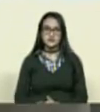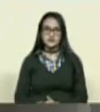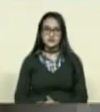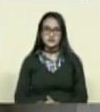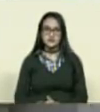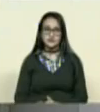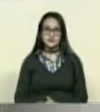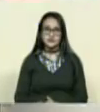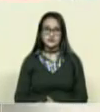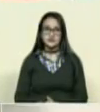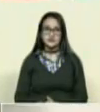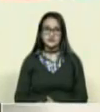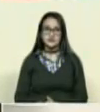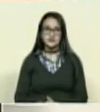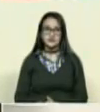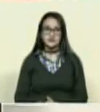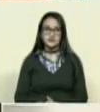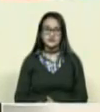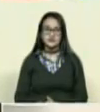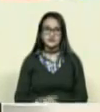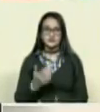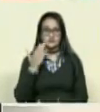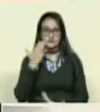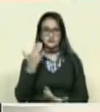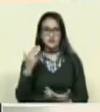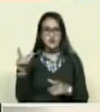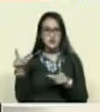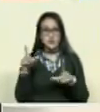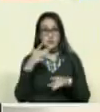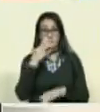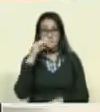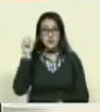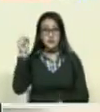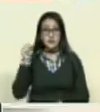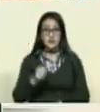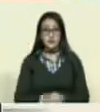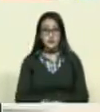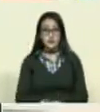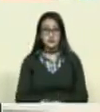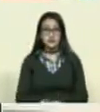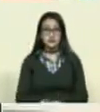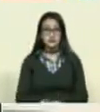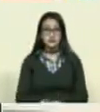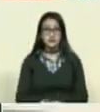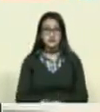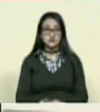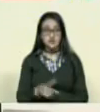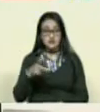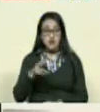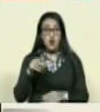El jefe de Estado venezolano, tenían ustedes a través de la pantalla venezolana de televisión. Esta sede